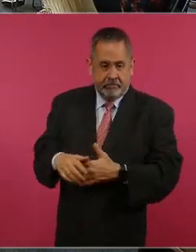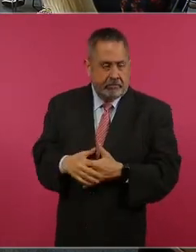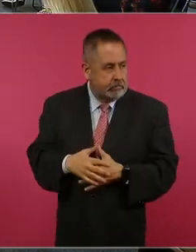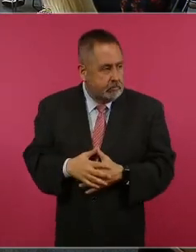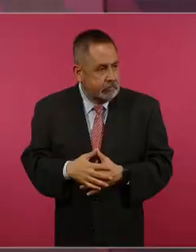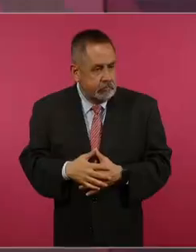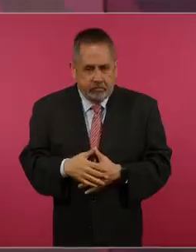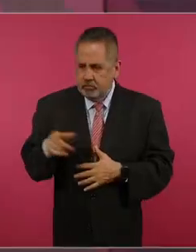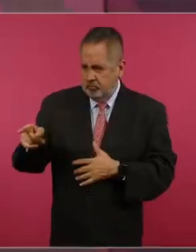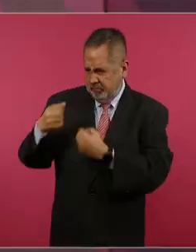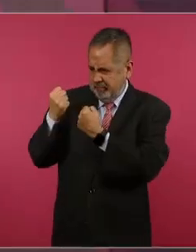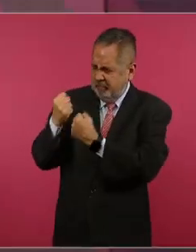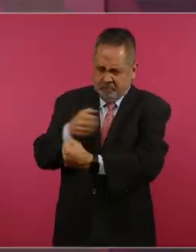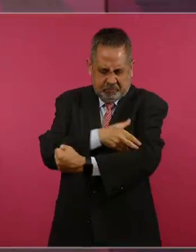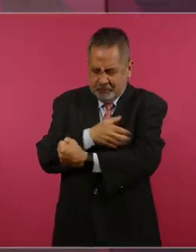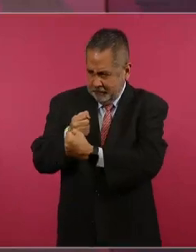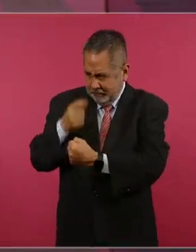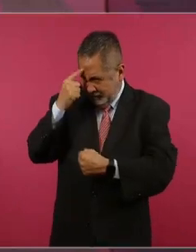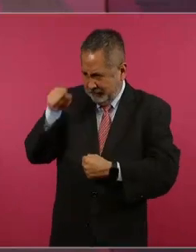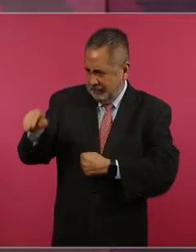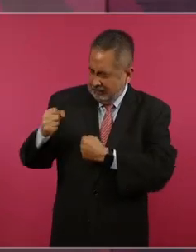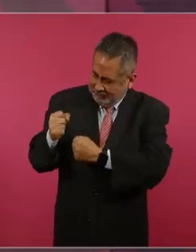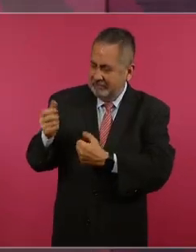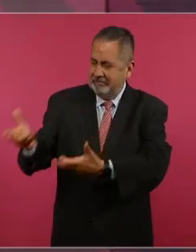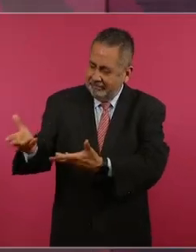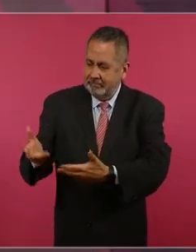tú te fortaleces.